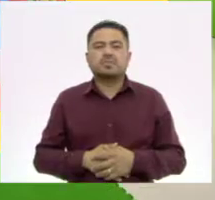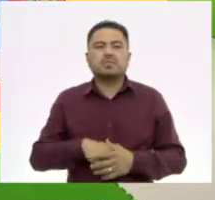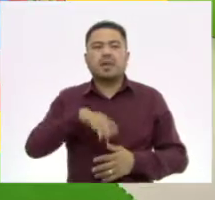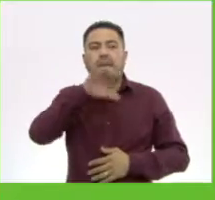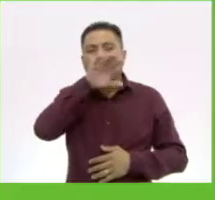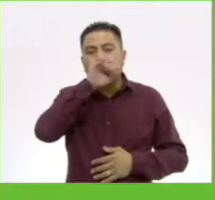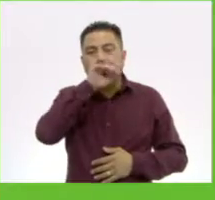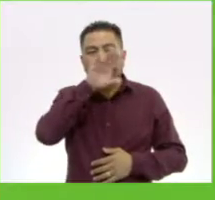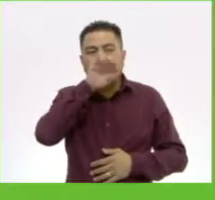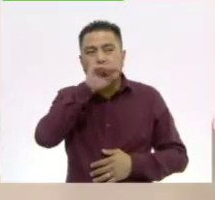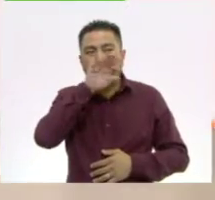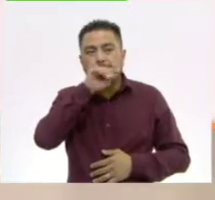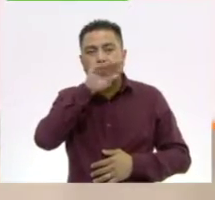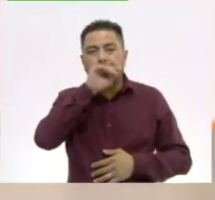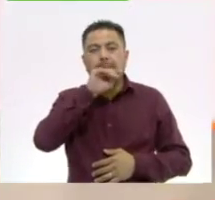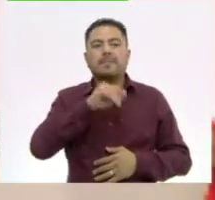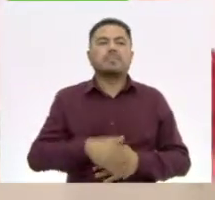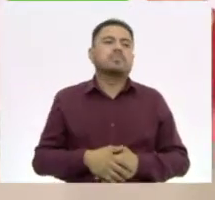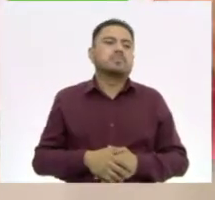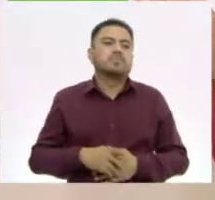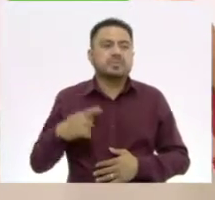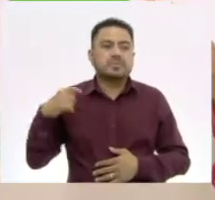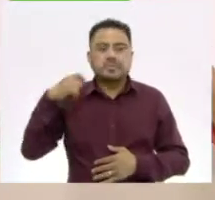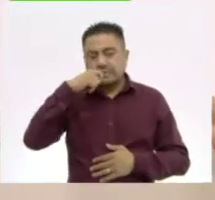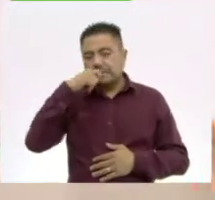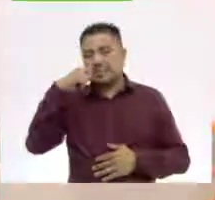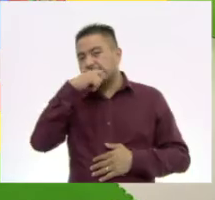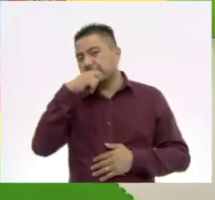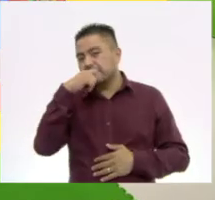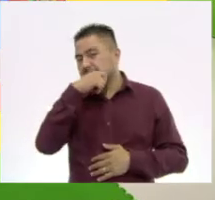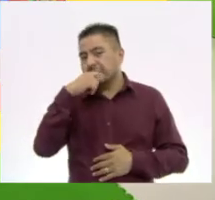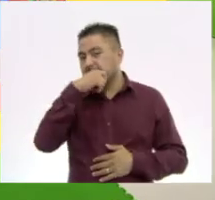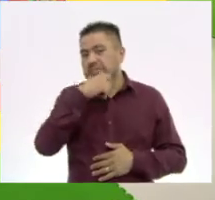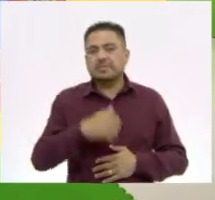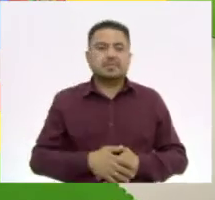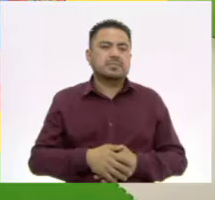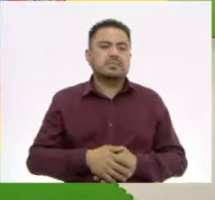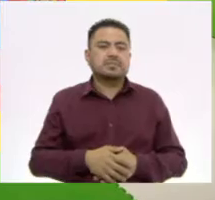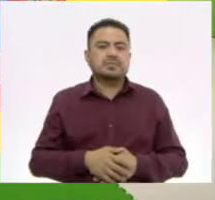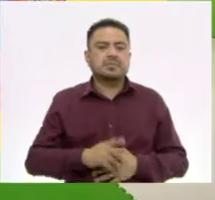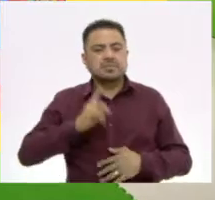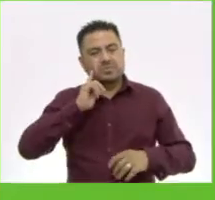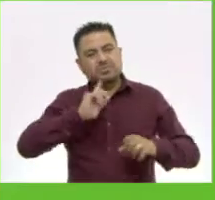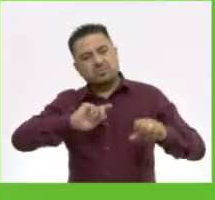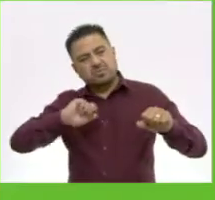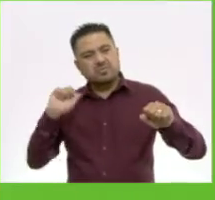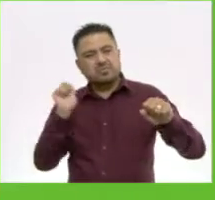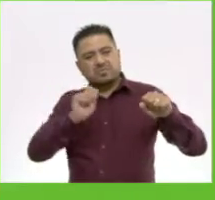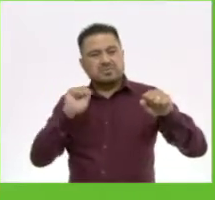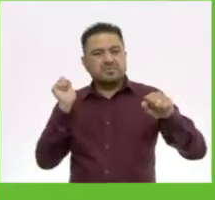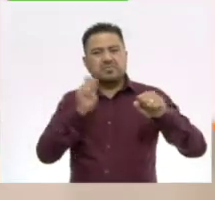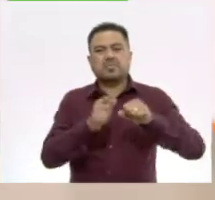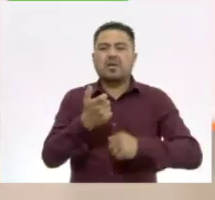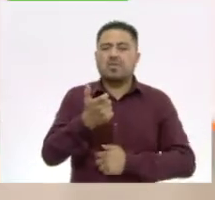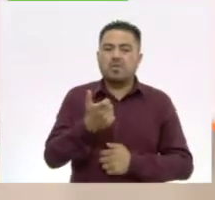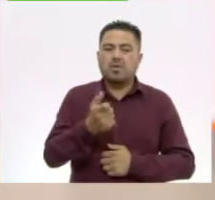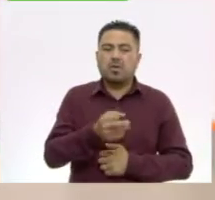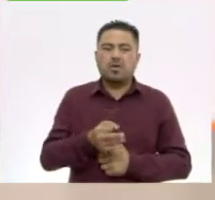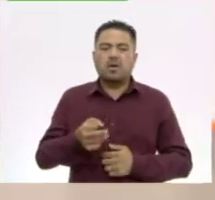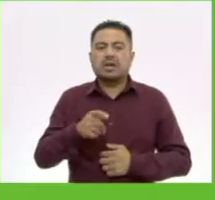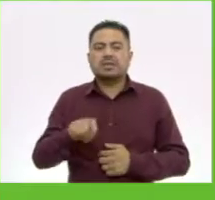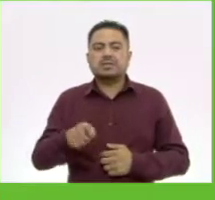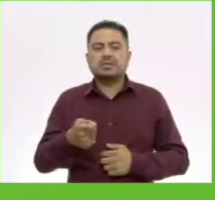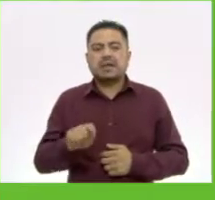poco un cepillo de dientes maquillando monedas una